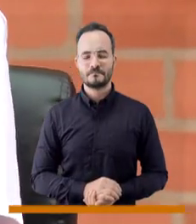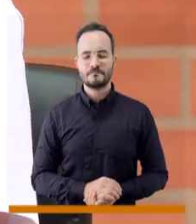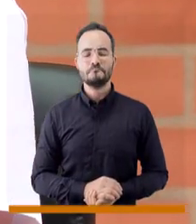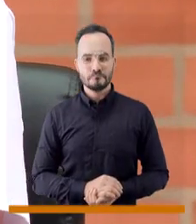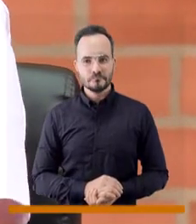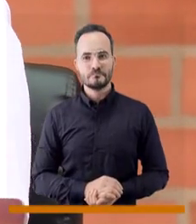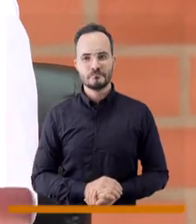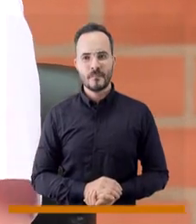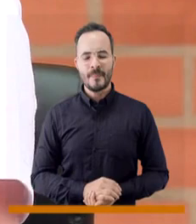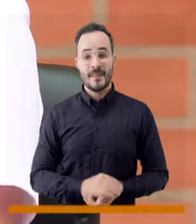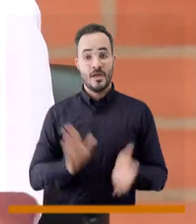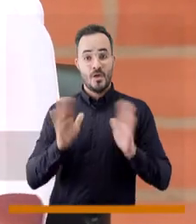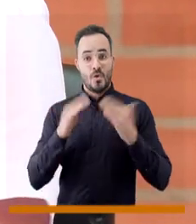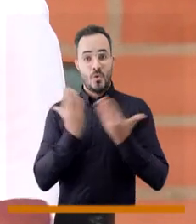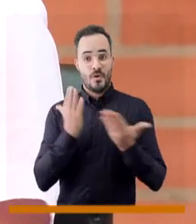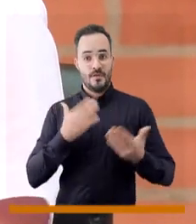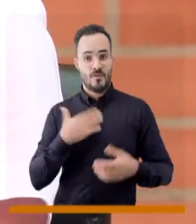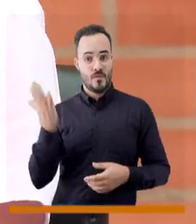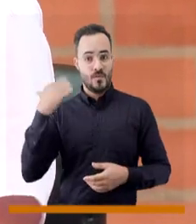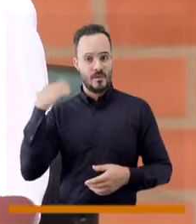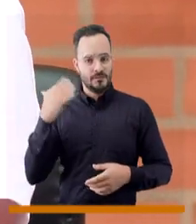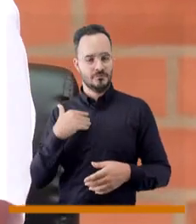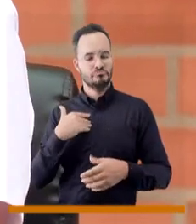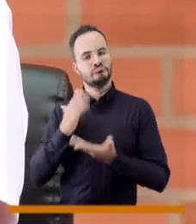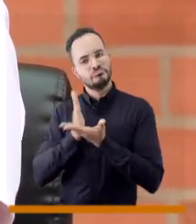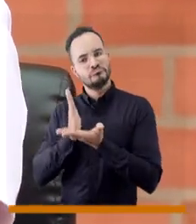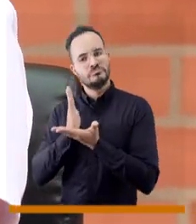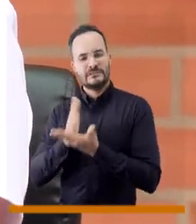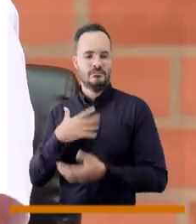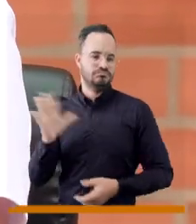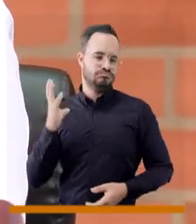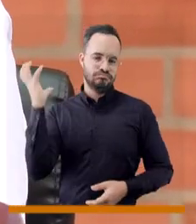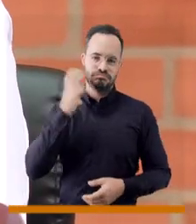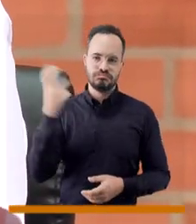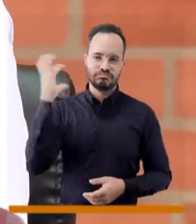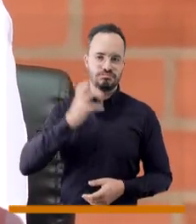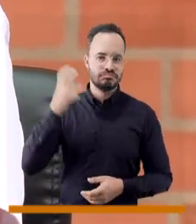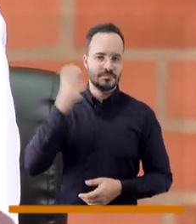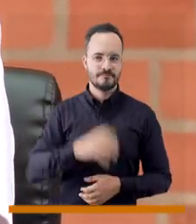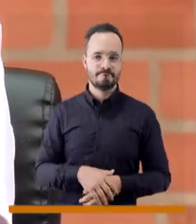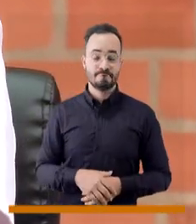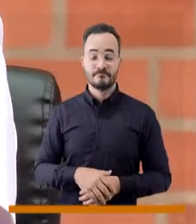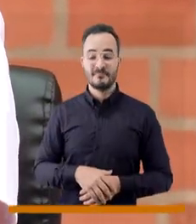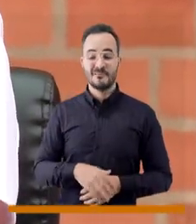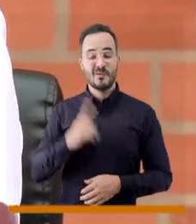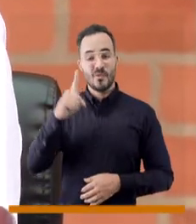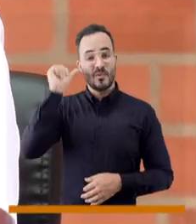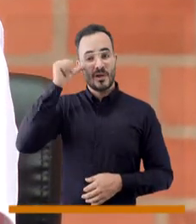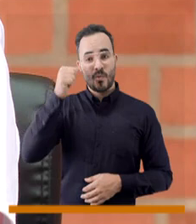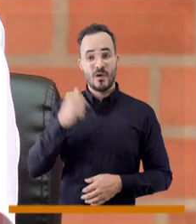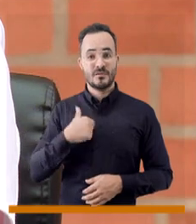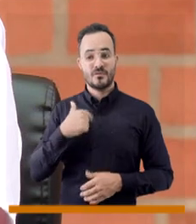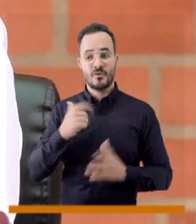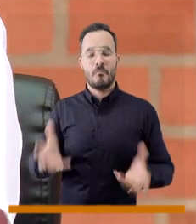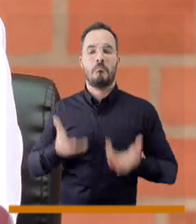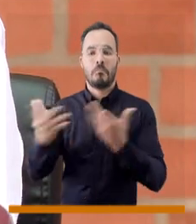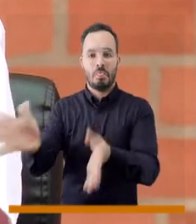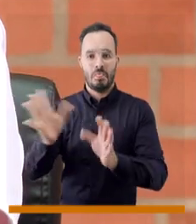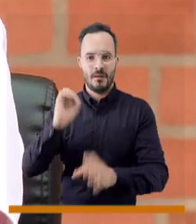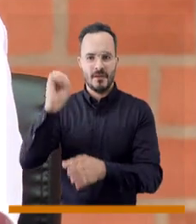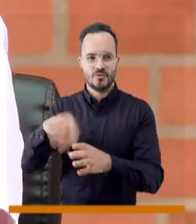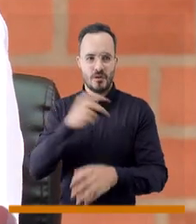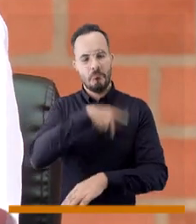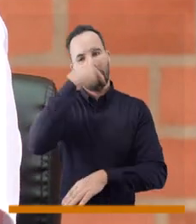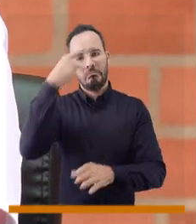Pues en el colegio en el que estudiaba antes me molestaban mucho, hasta me llegaron a tirar a la